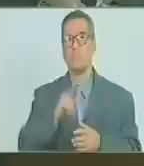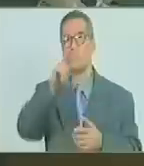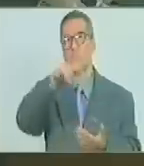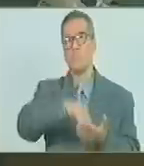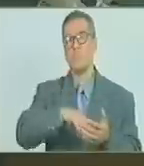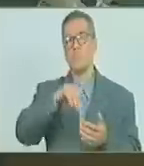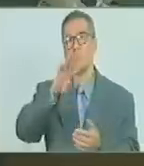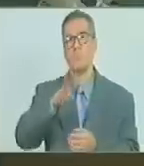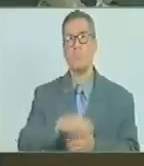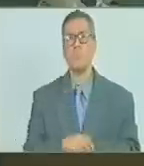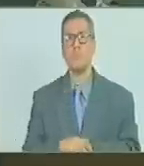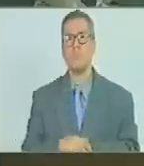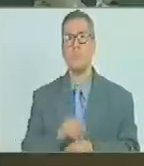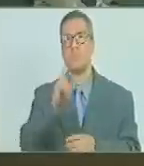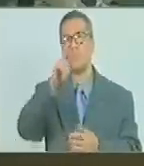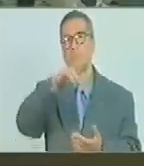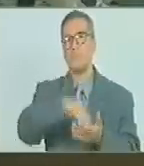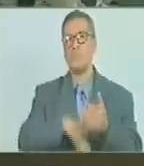2004 al